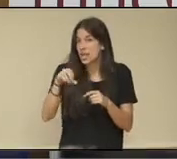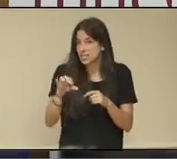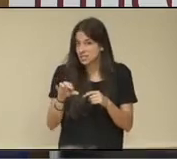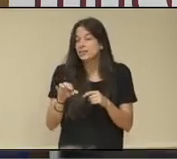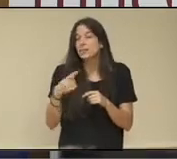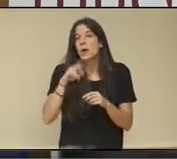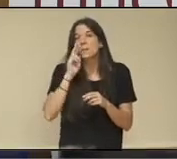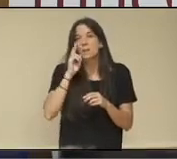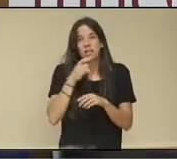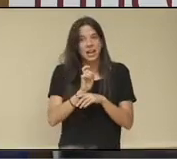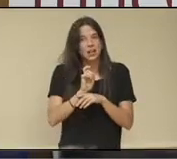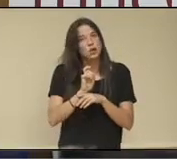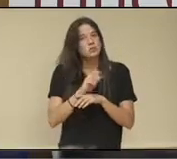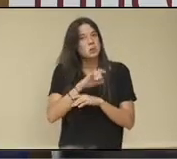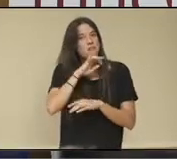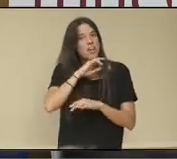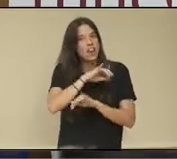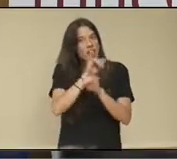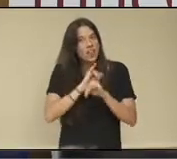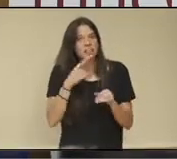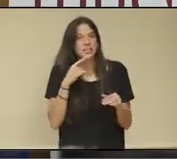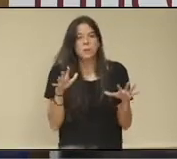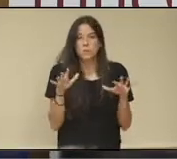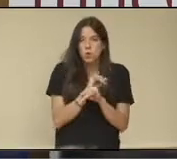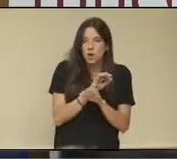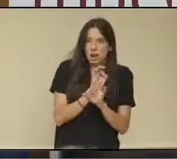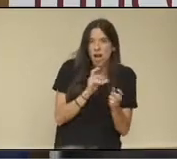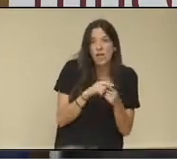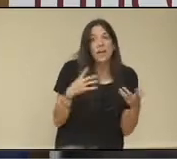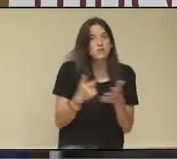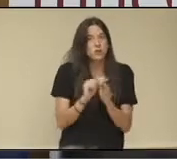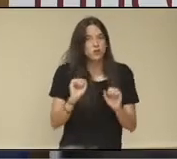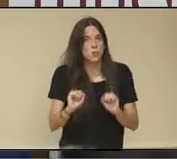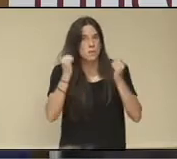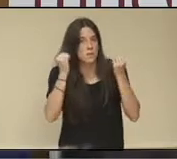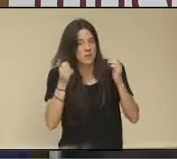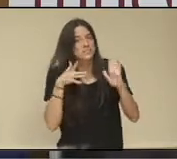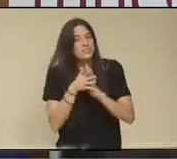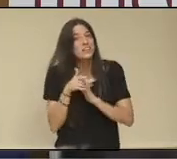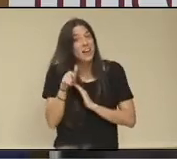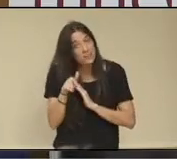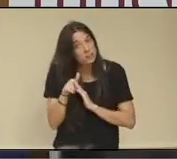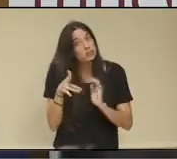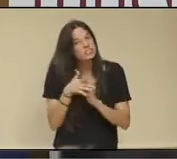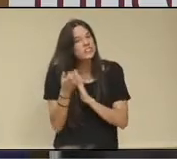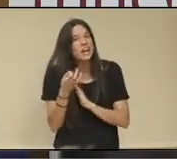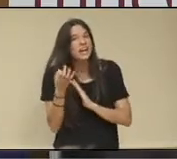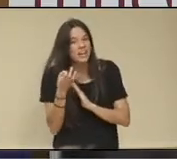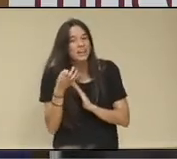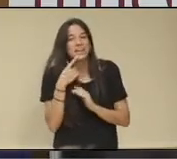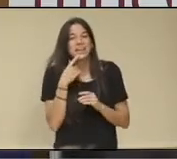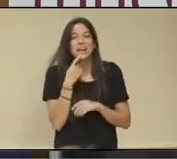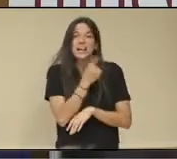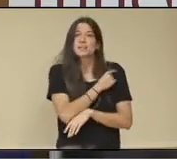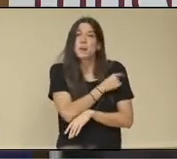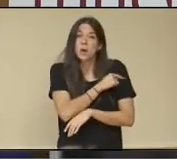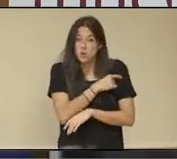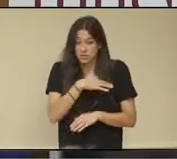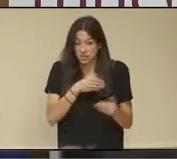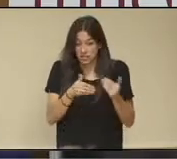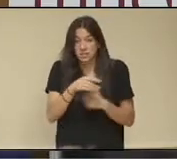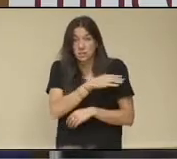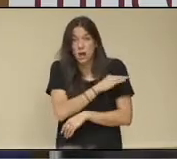están felices, no pierden peso y todos ellos sobreviven. Eso significa que los candidatos a vacuna